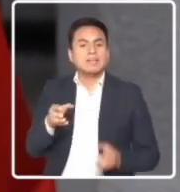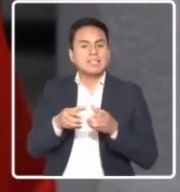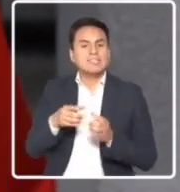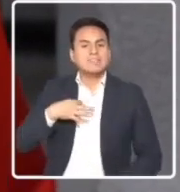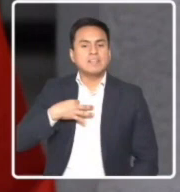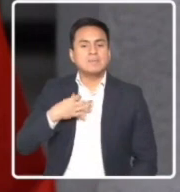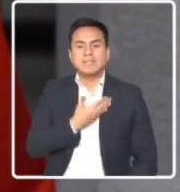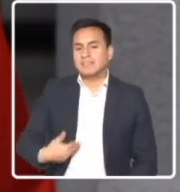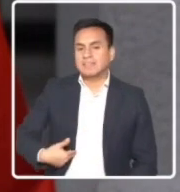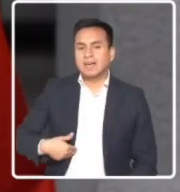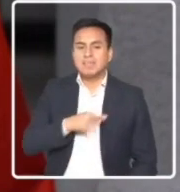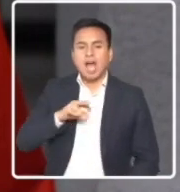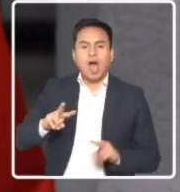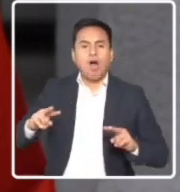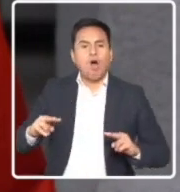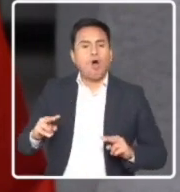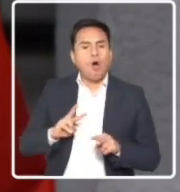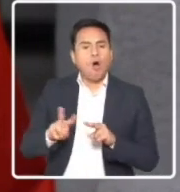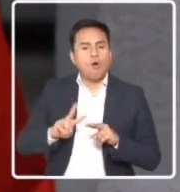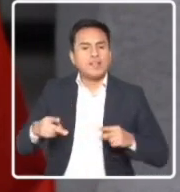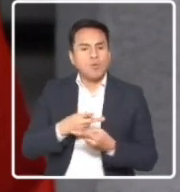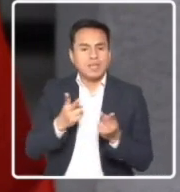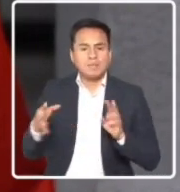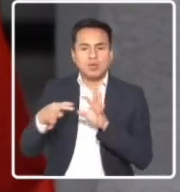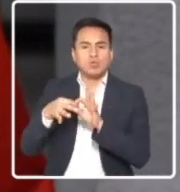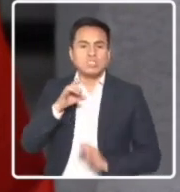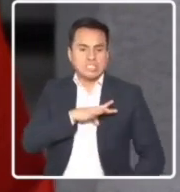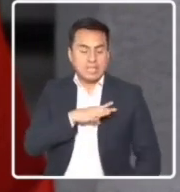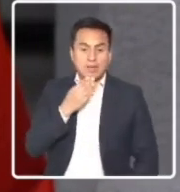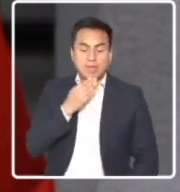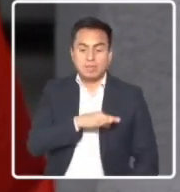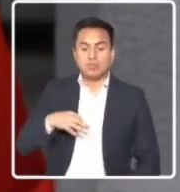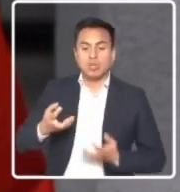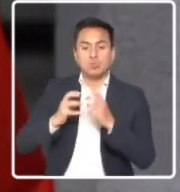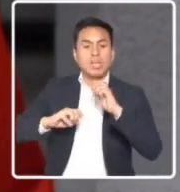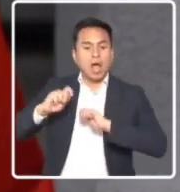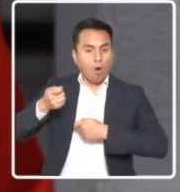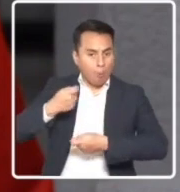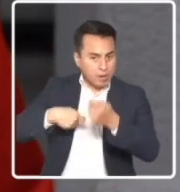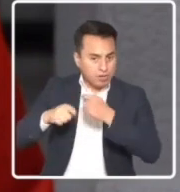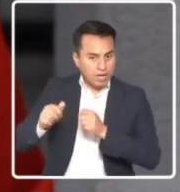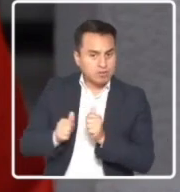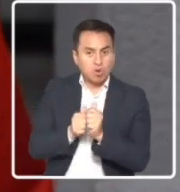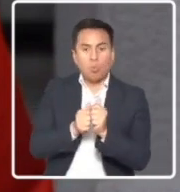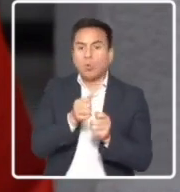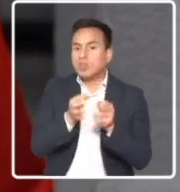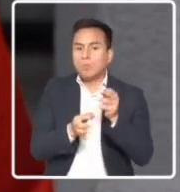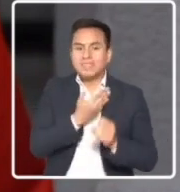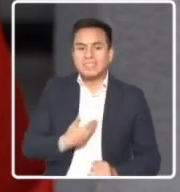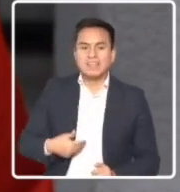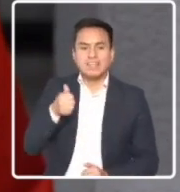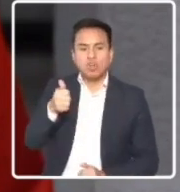la presidencia, la ministra de Obras Públicas, que además tiene un vínculo muy estrecho con Chile, el ministro de Industria y Comercio, el asesor jurídico de la presidencia y el